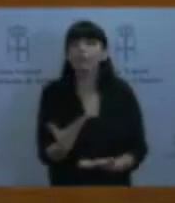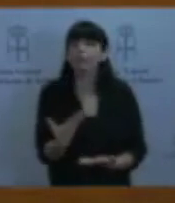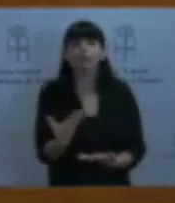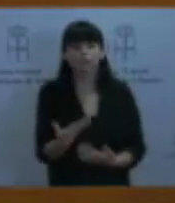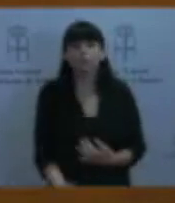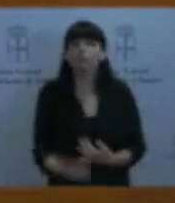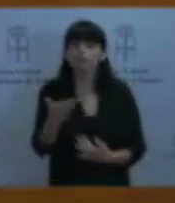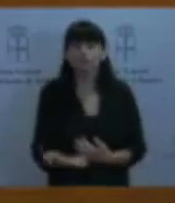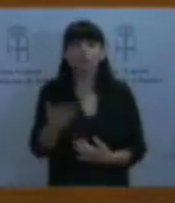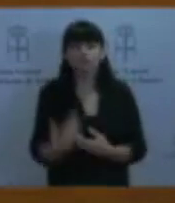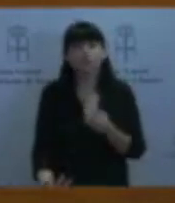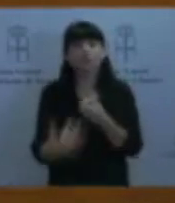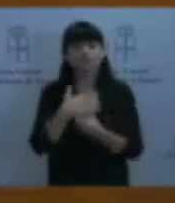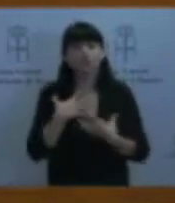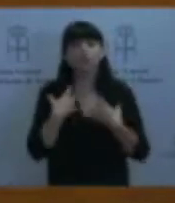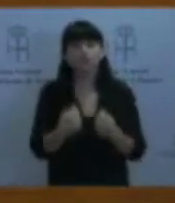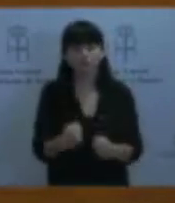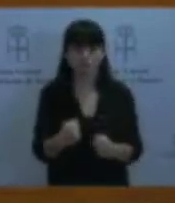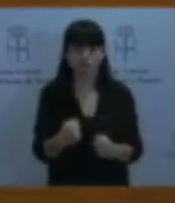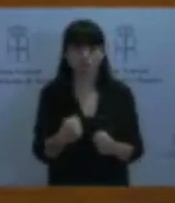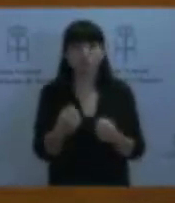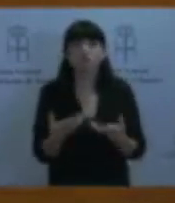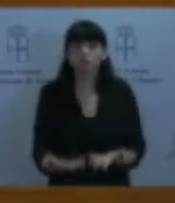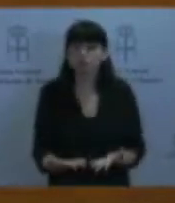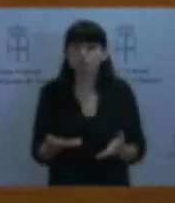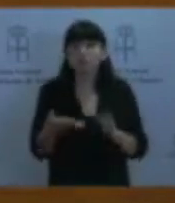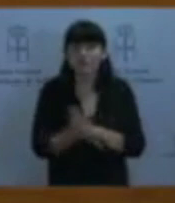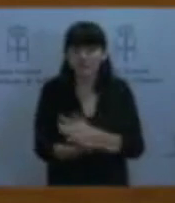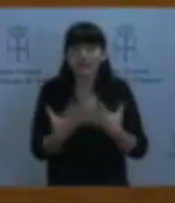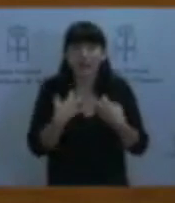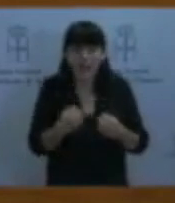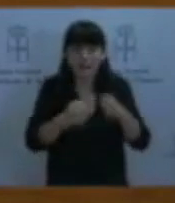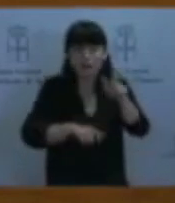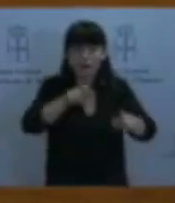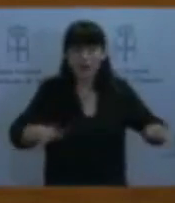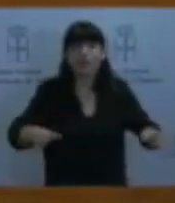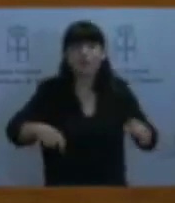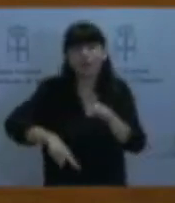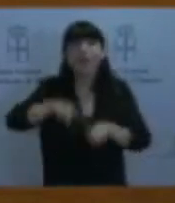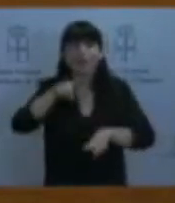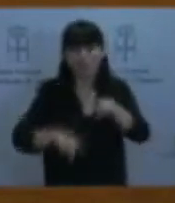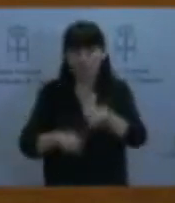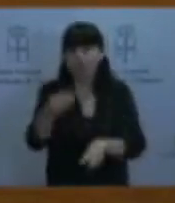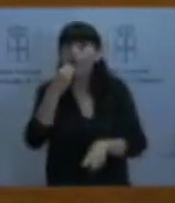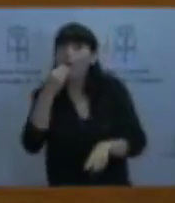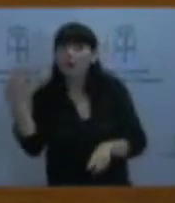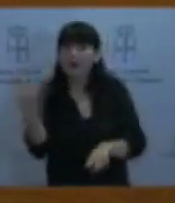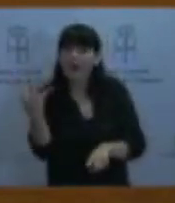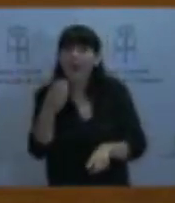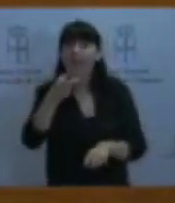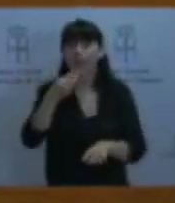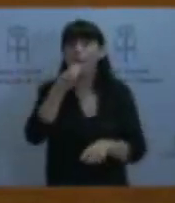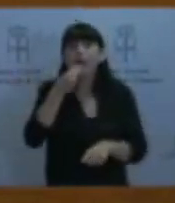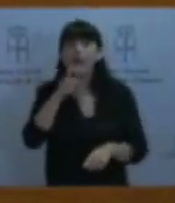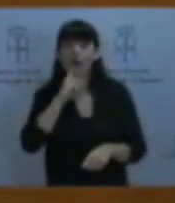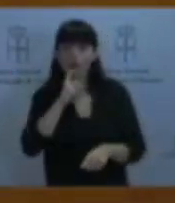determinante para la salud crucial. Esto es, el estado de salud de las personas depende en gran medida de qué come y de cómo se come,